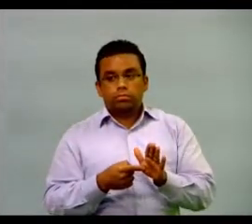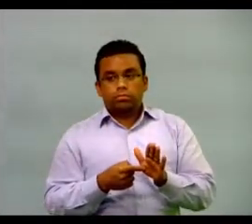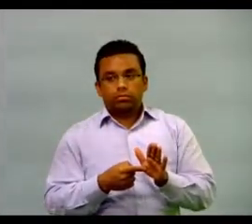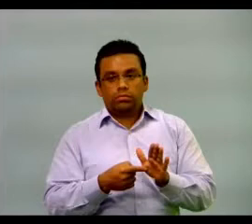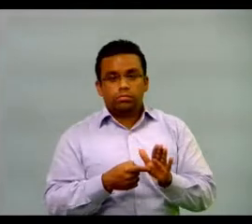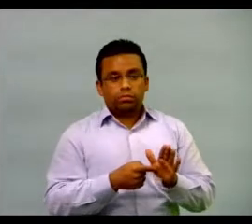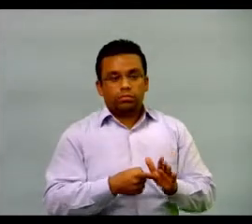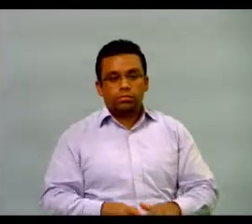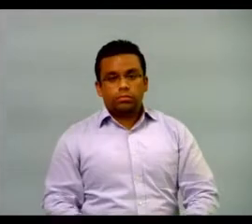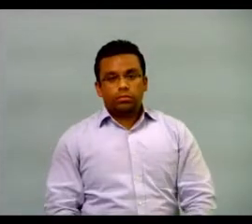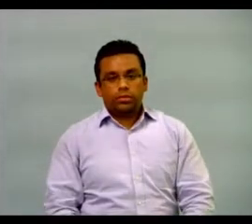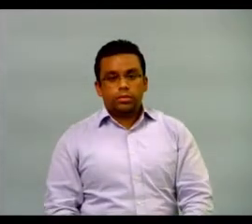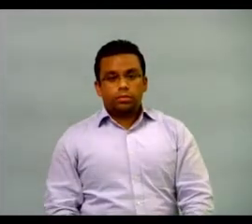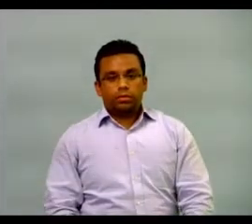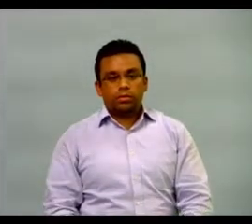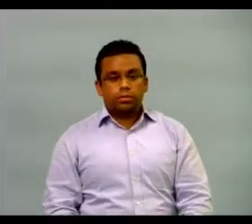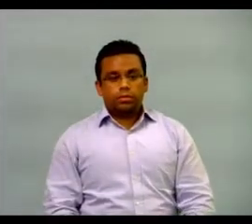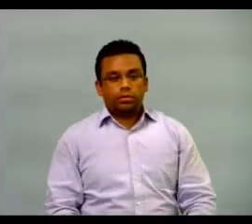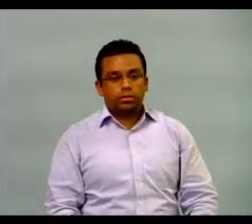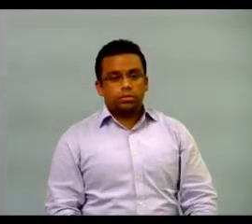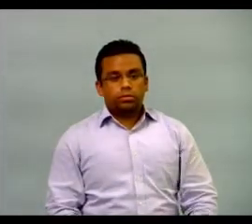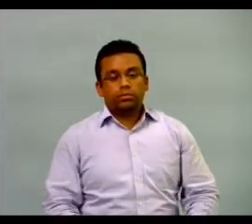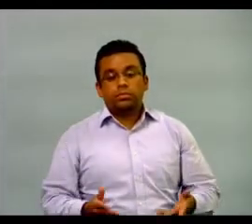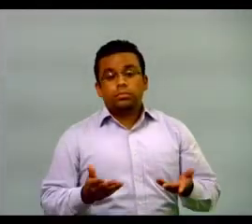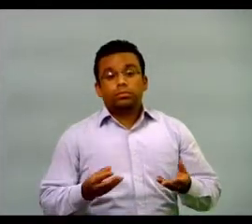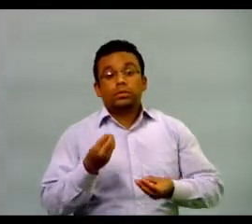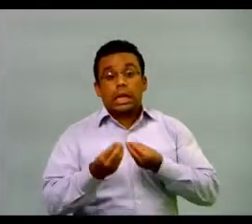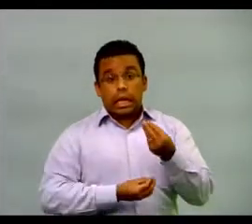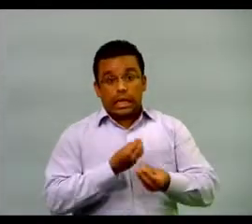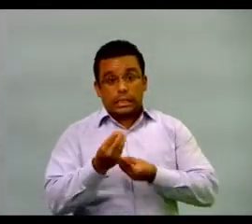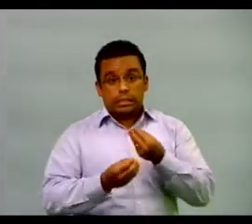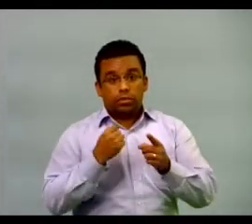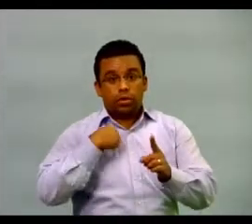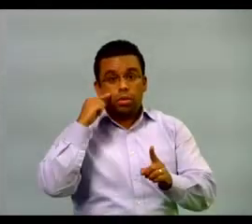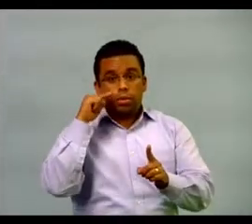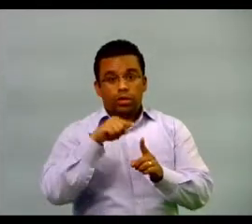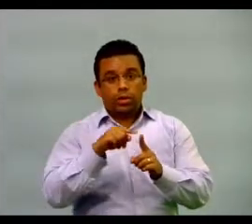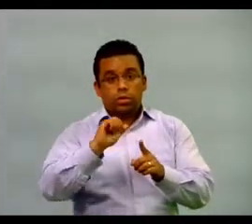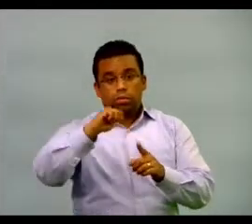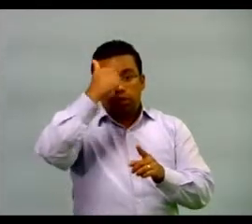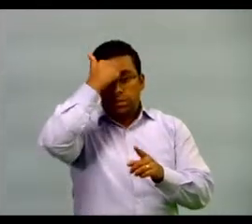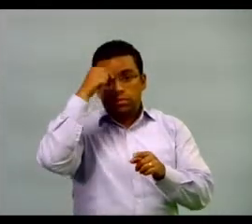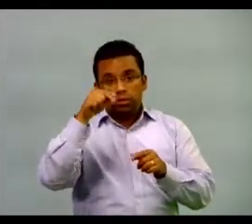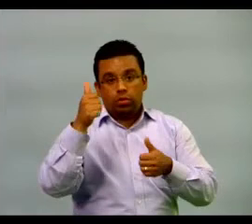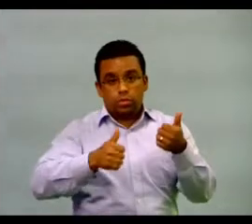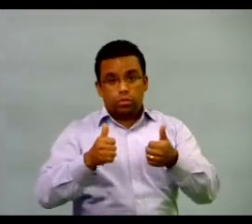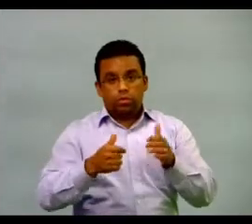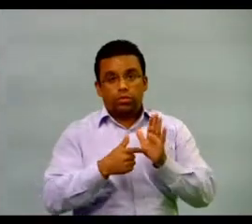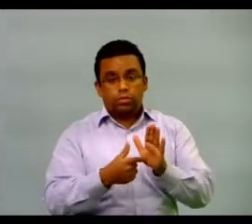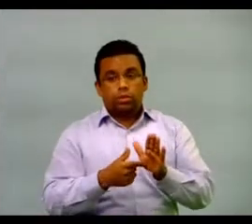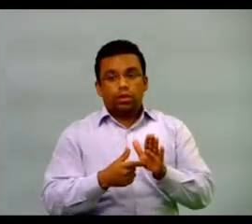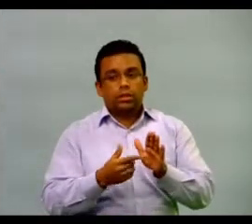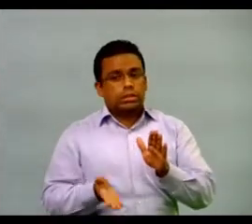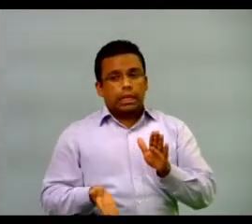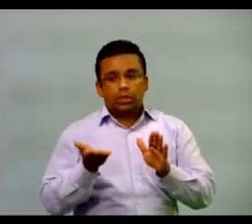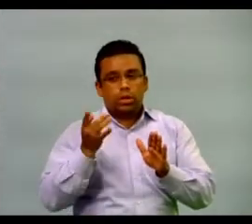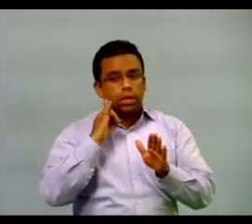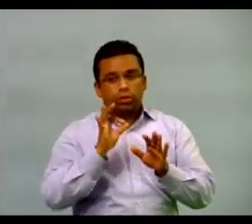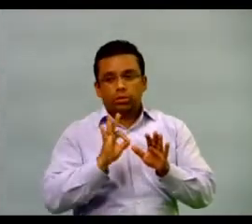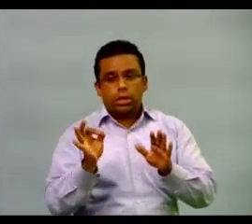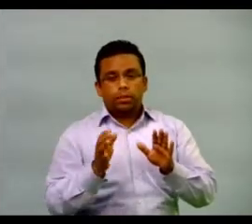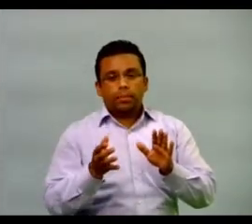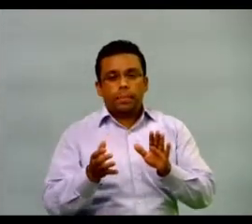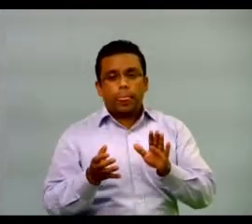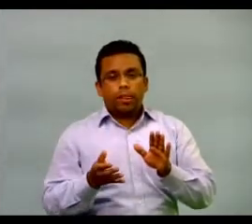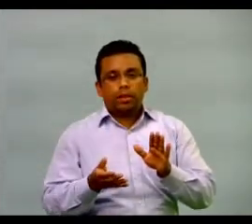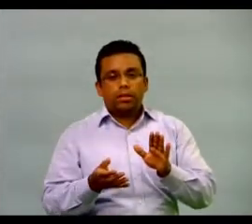de... En este trabajo nos planteamos como objetivo principal identificar los fenómenos lingüísticos en la escritura de los estudiantes